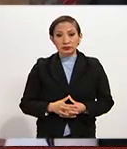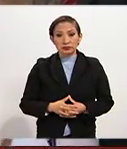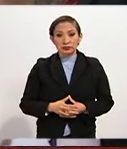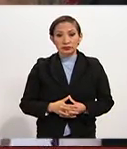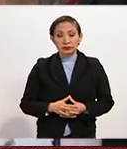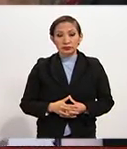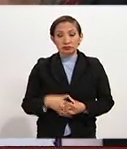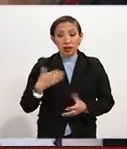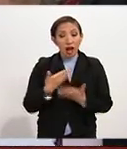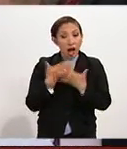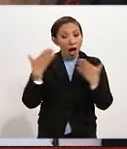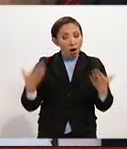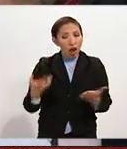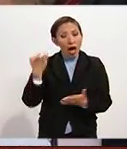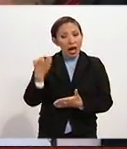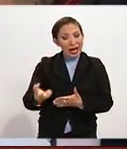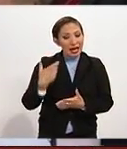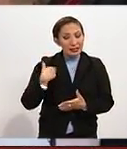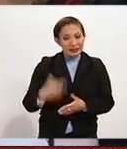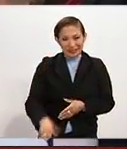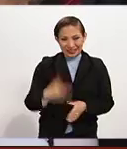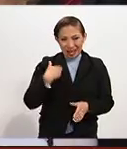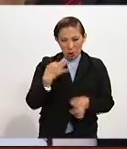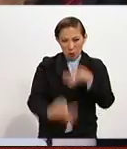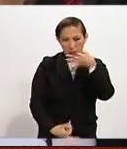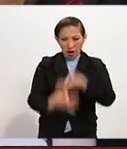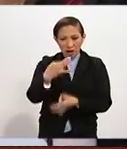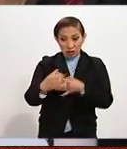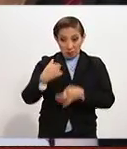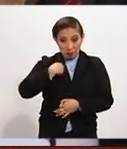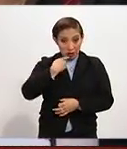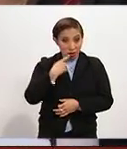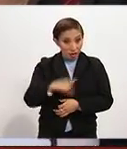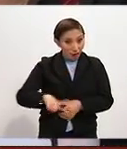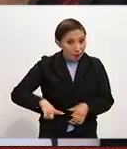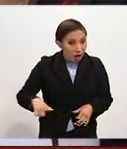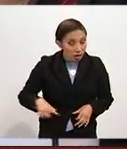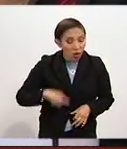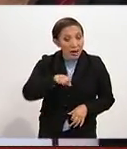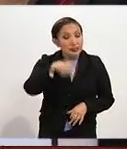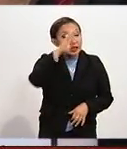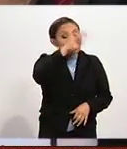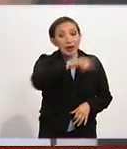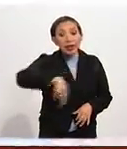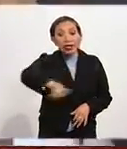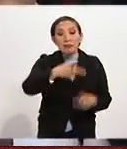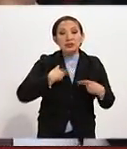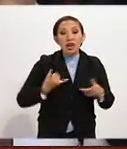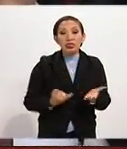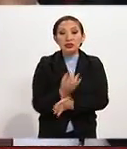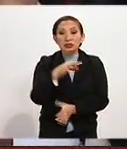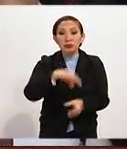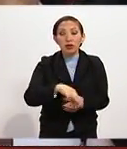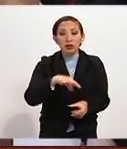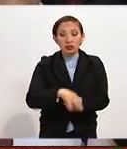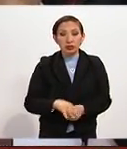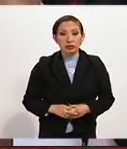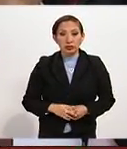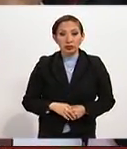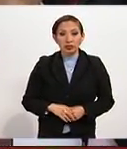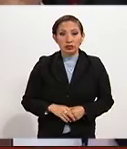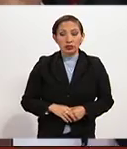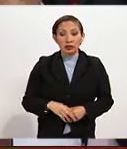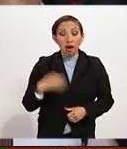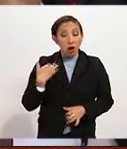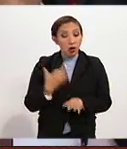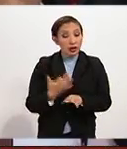Lo que está en juego en este proceso de impeachment no es mi mandato, es el respeto a las urnas. Lo que